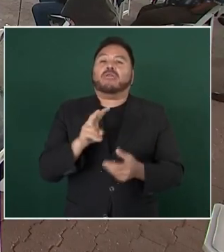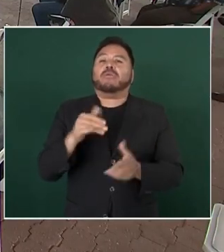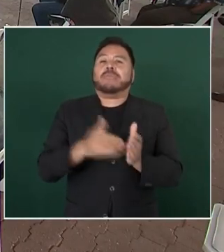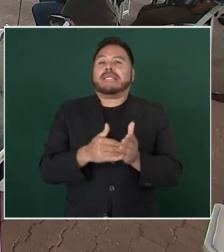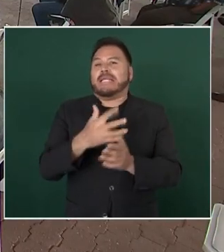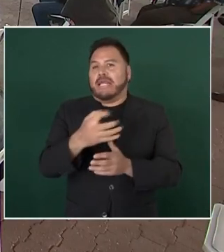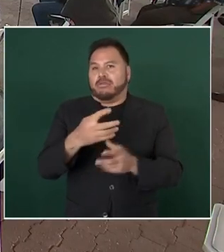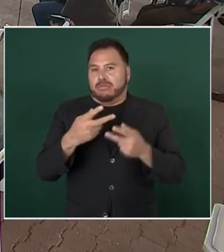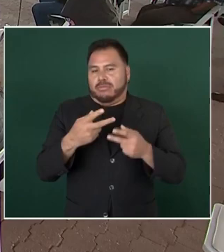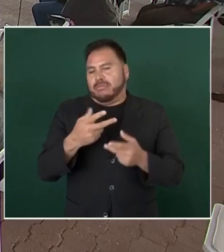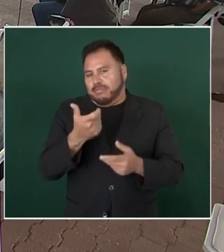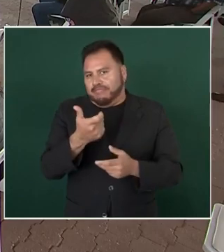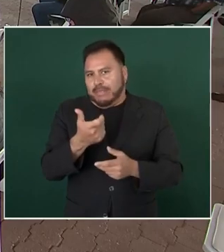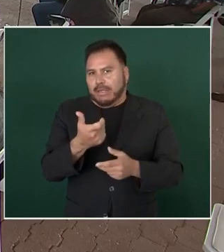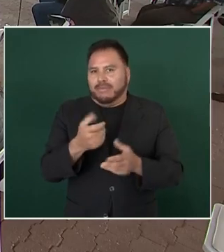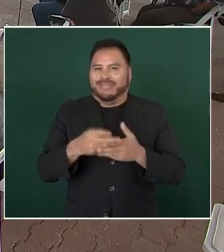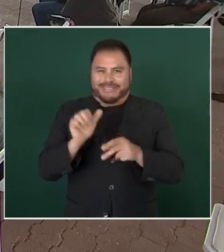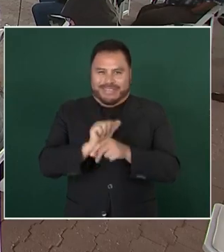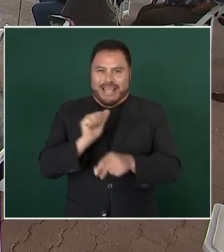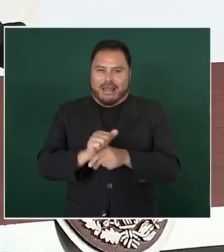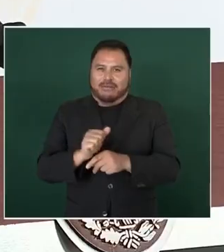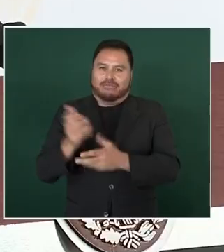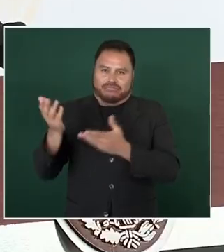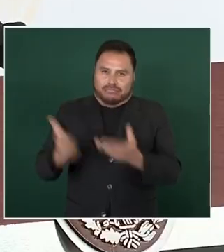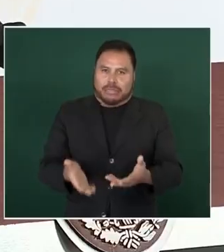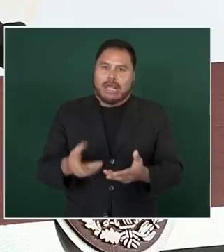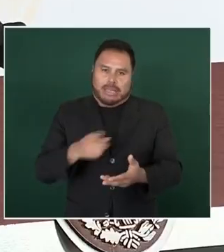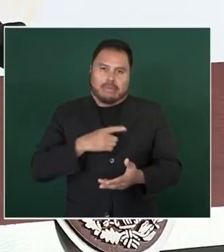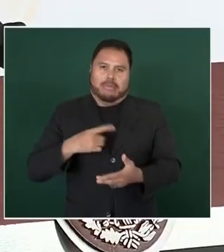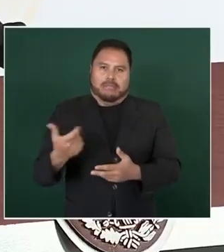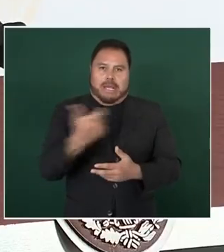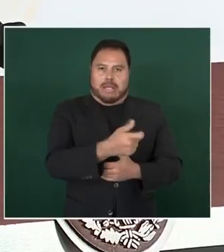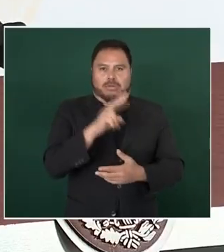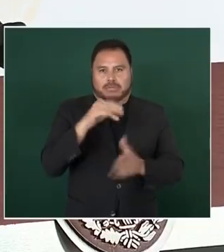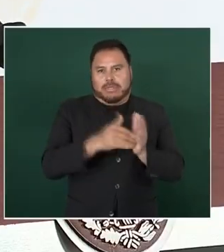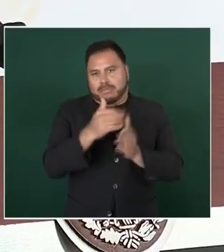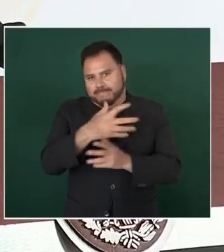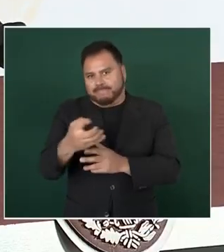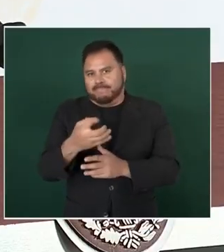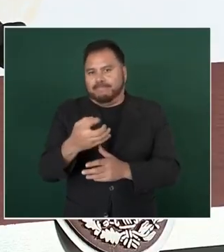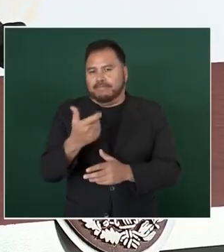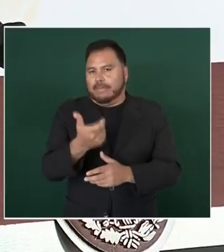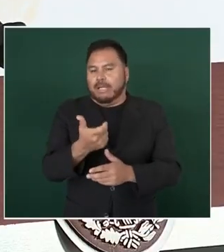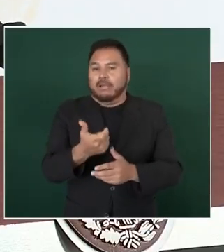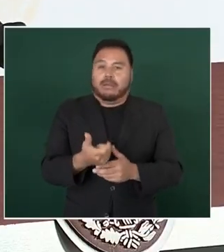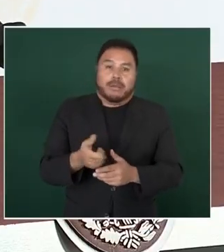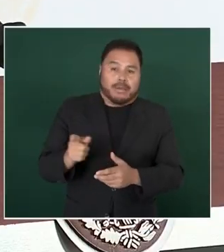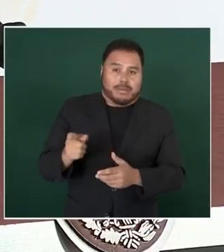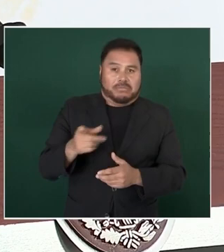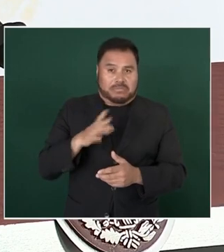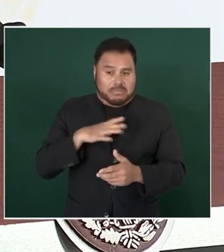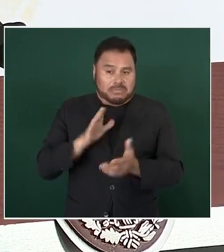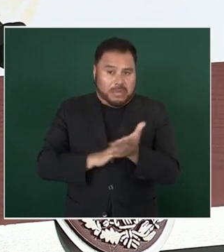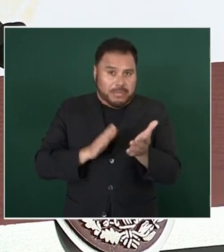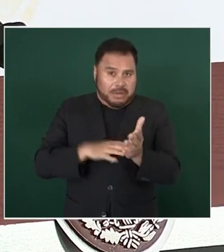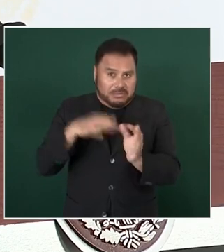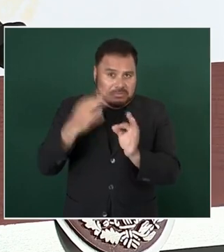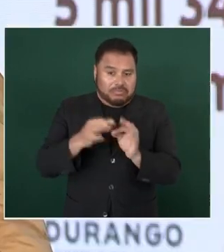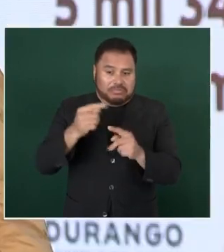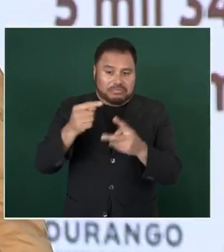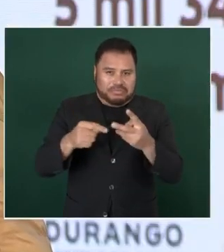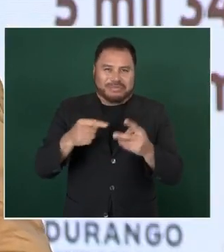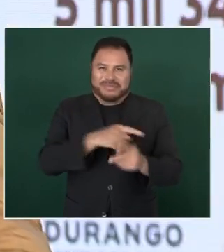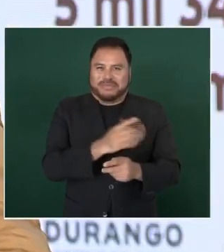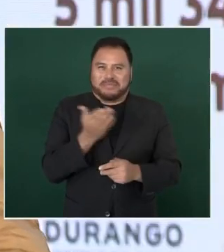2,500 pesos por cada vehículo que se regulariza. Se cumplen los requisitos de los documentos que